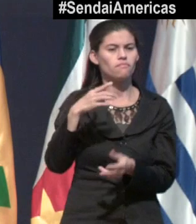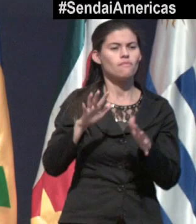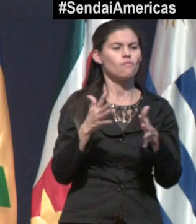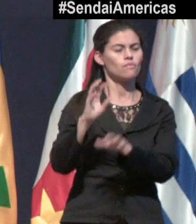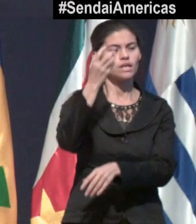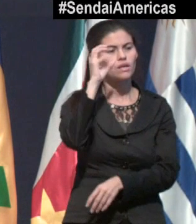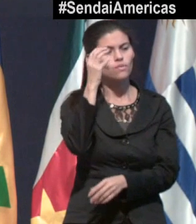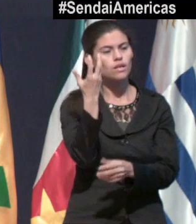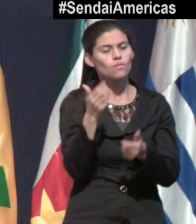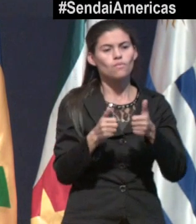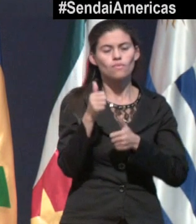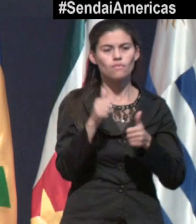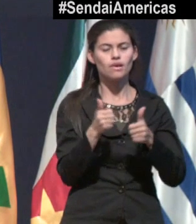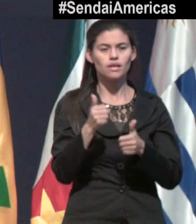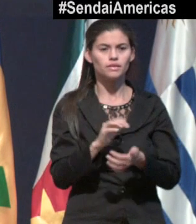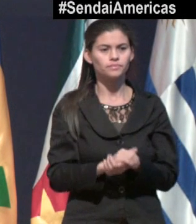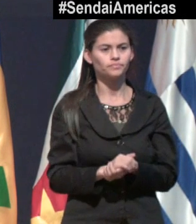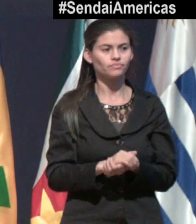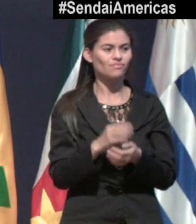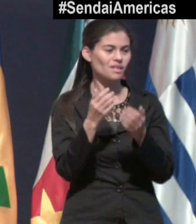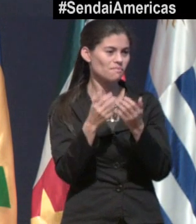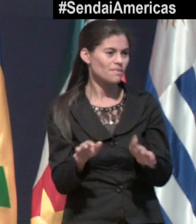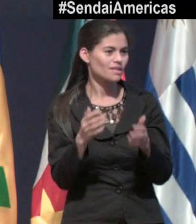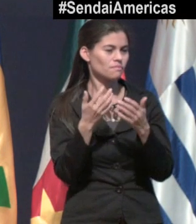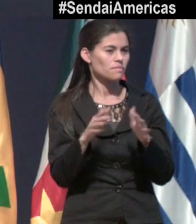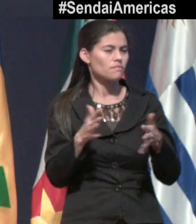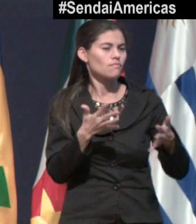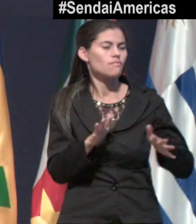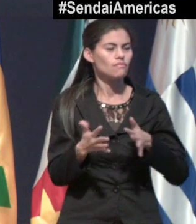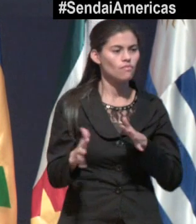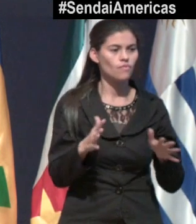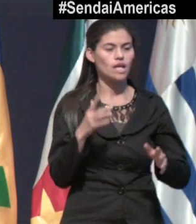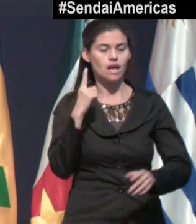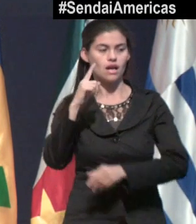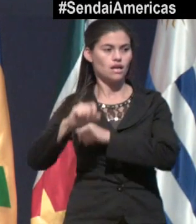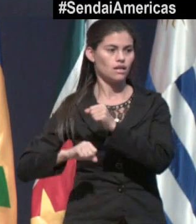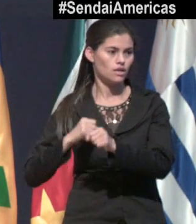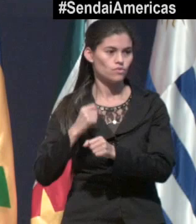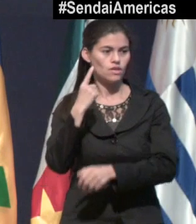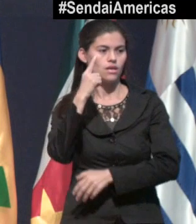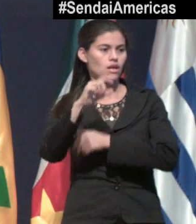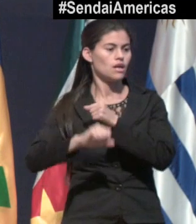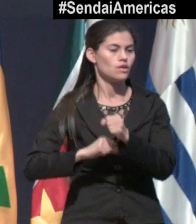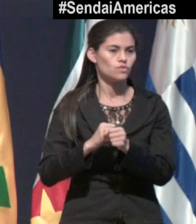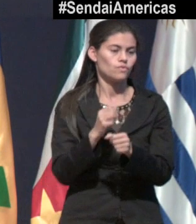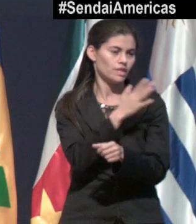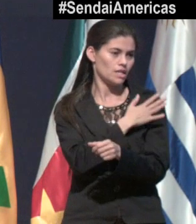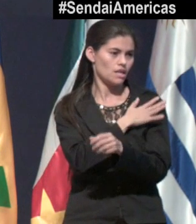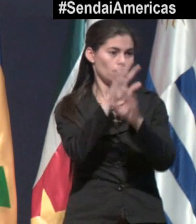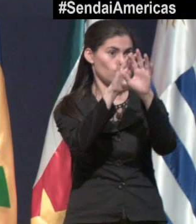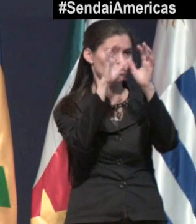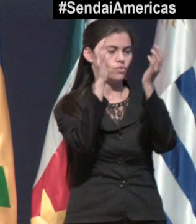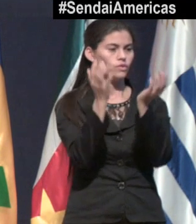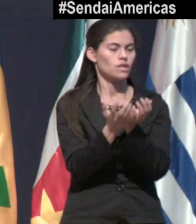cuál es la pérdida promedia anual en el mundo conforme